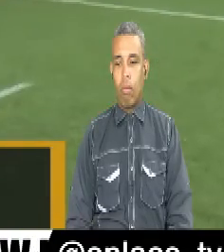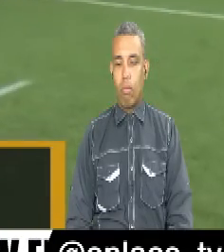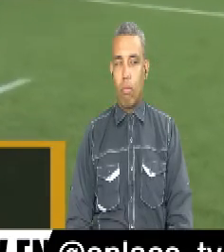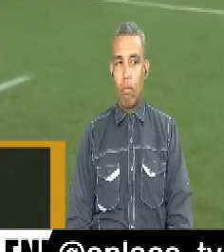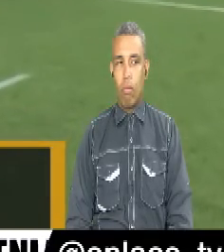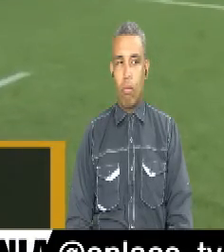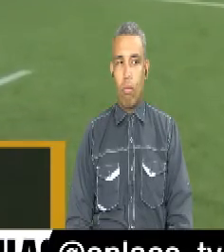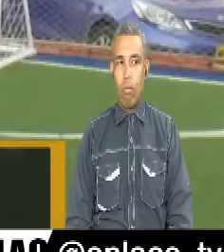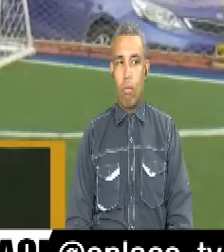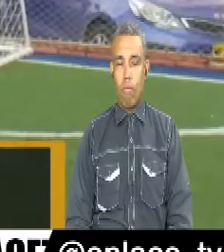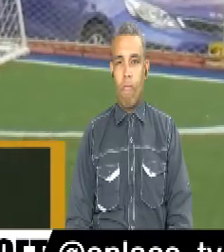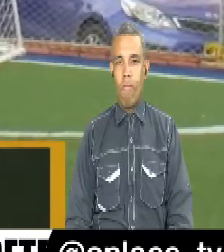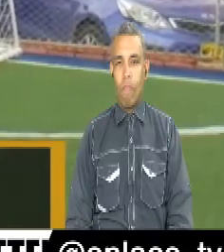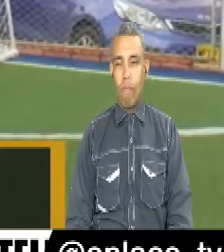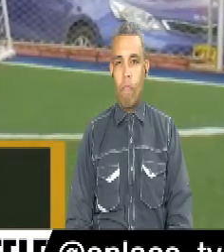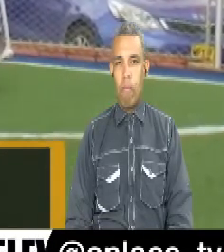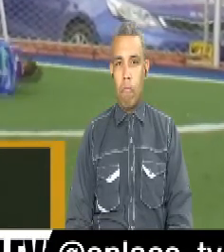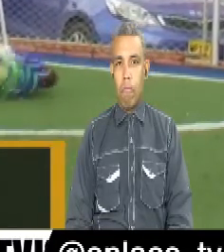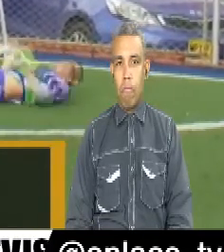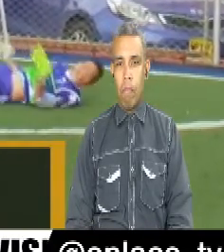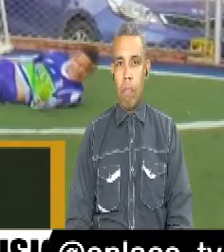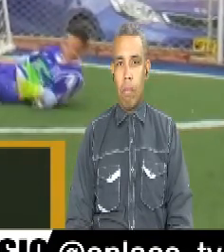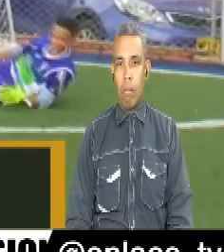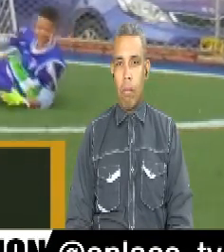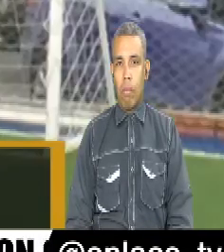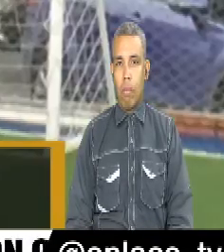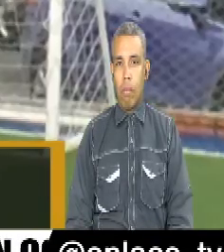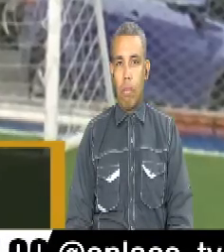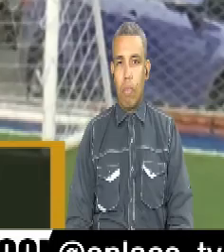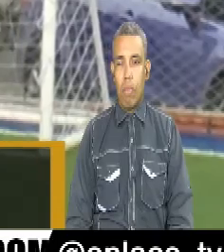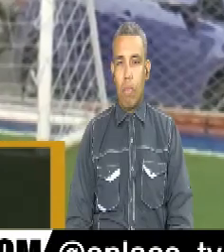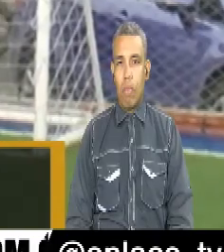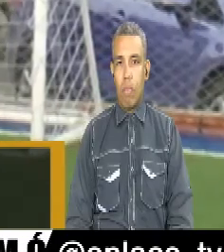No digáis nada, no se entendería.